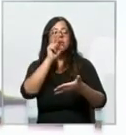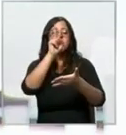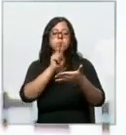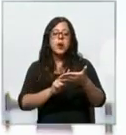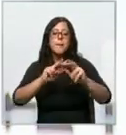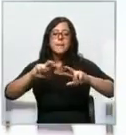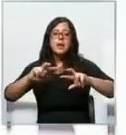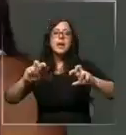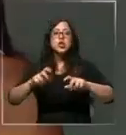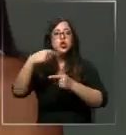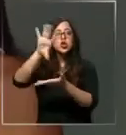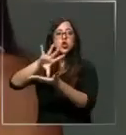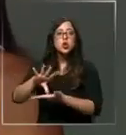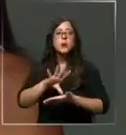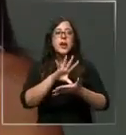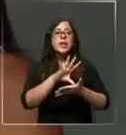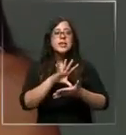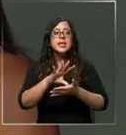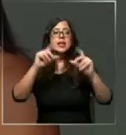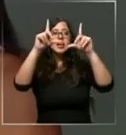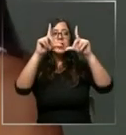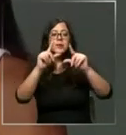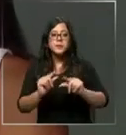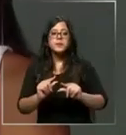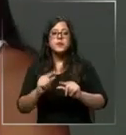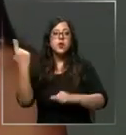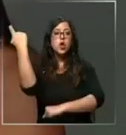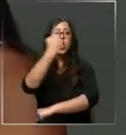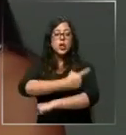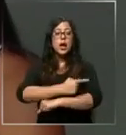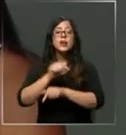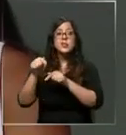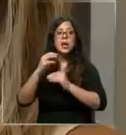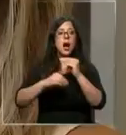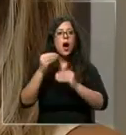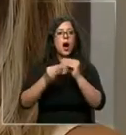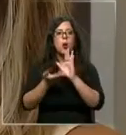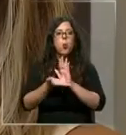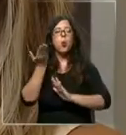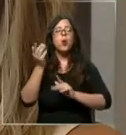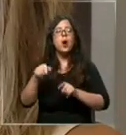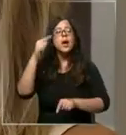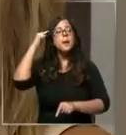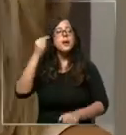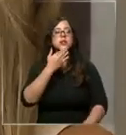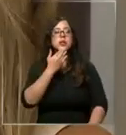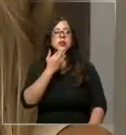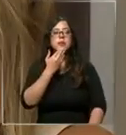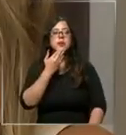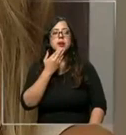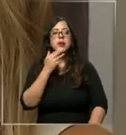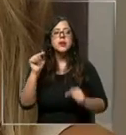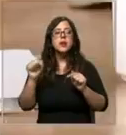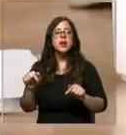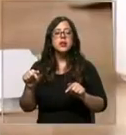par de estudios de otros países que habían hecho la rebajada y la productividad había aumentado. Y creo que también la instancia